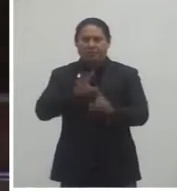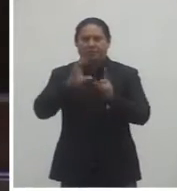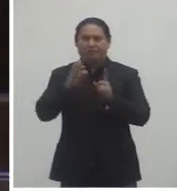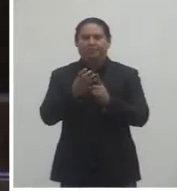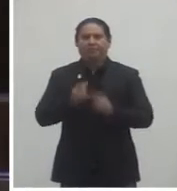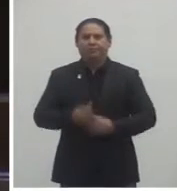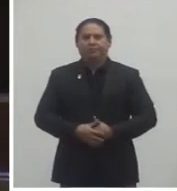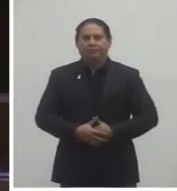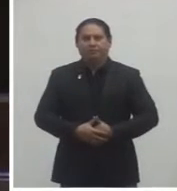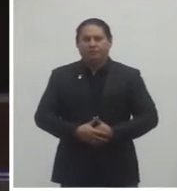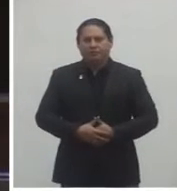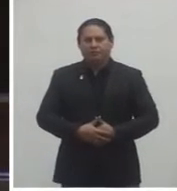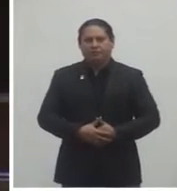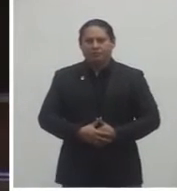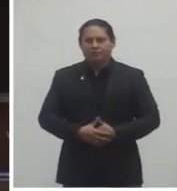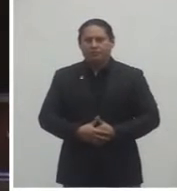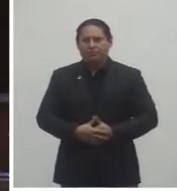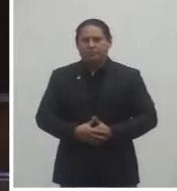comisión.